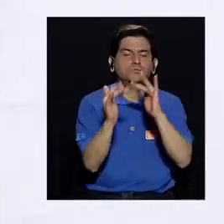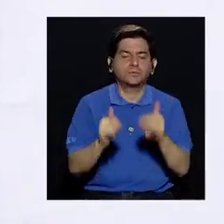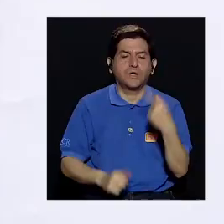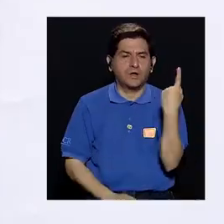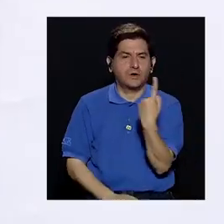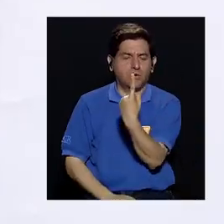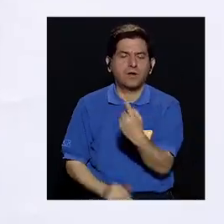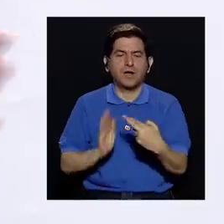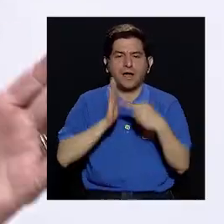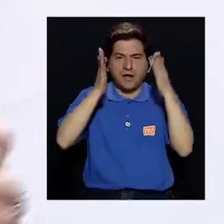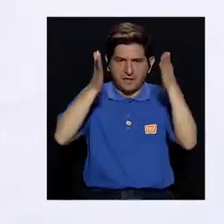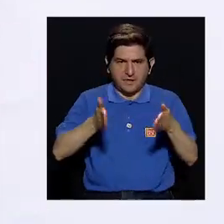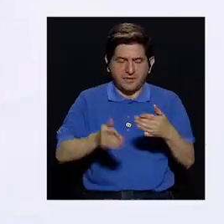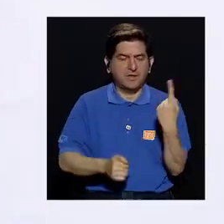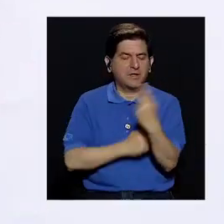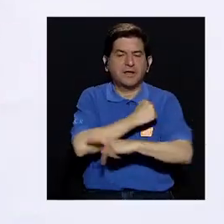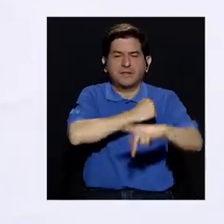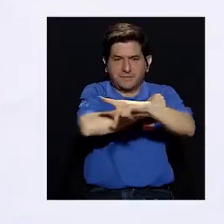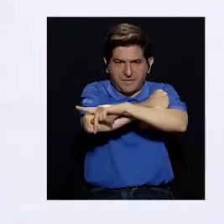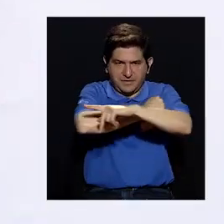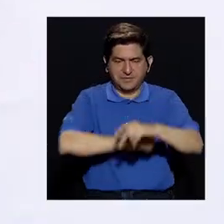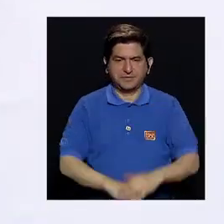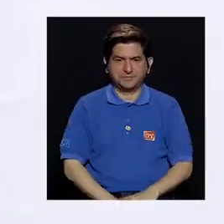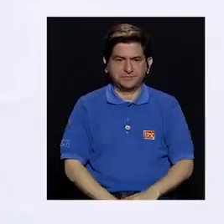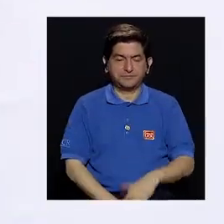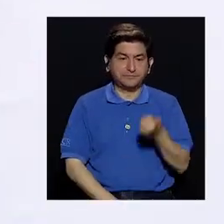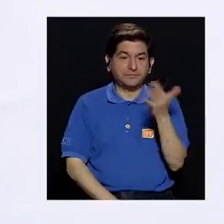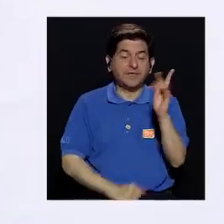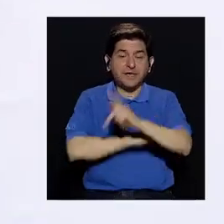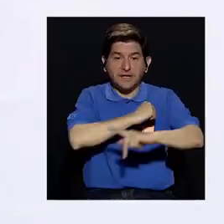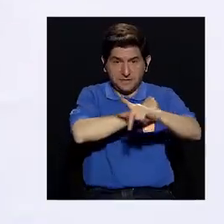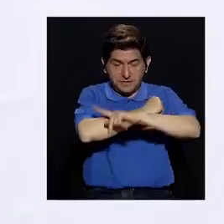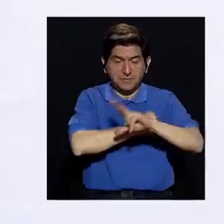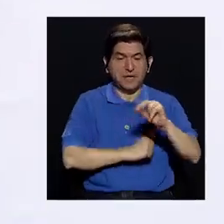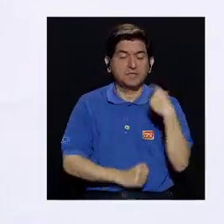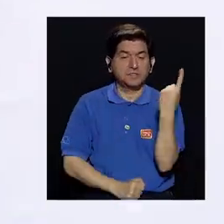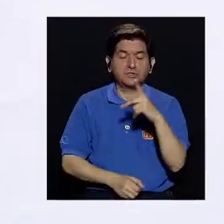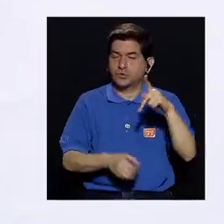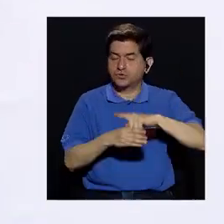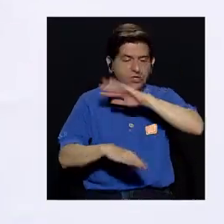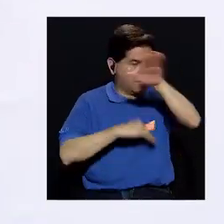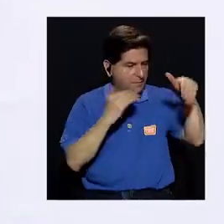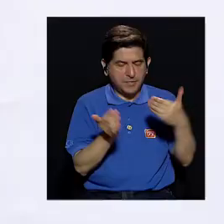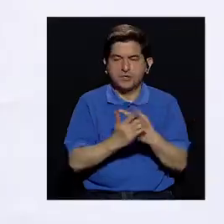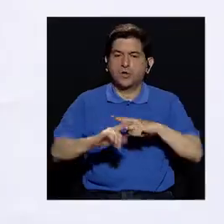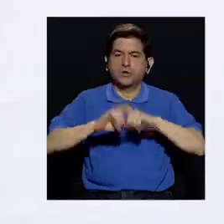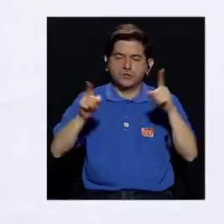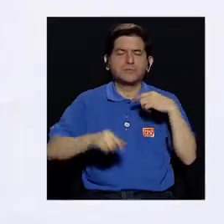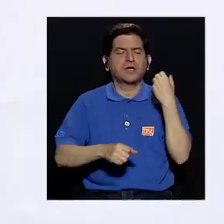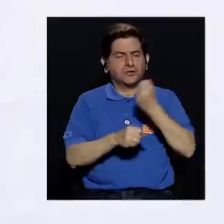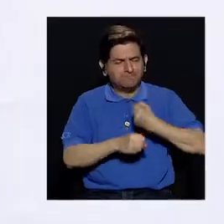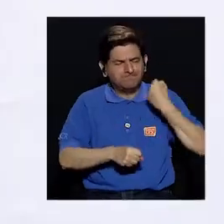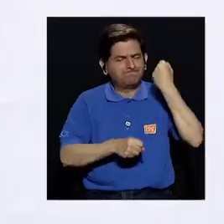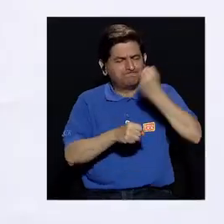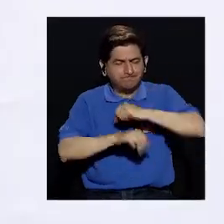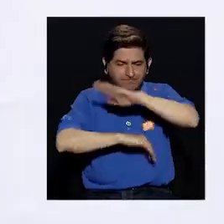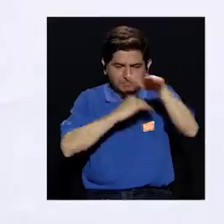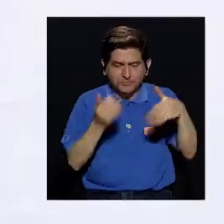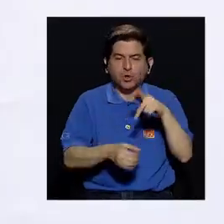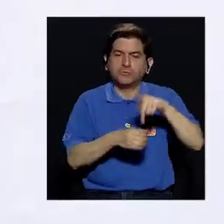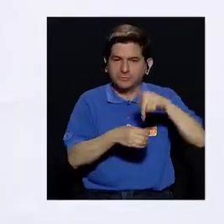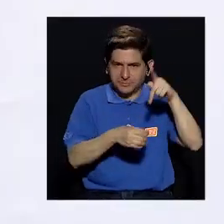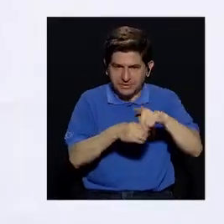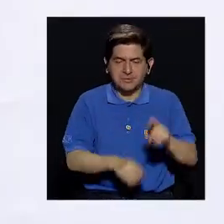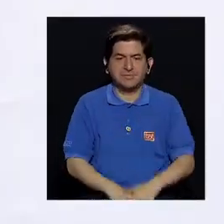con cada uno de los representantes de cada país esos 15 países no siempre participan todos pero va a ser el esfuerzo de que